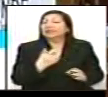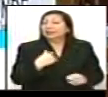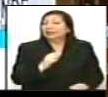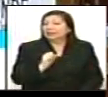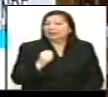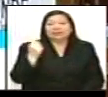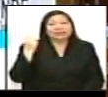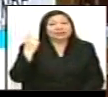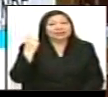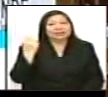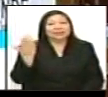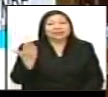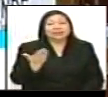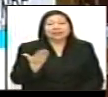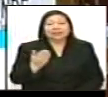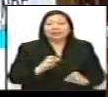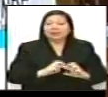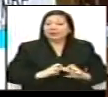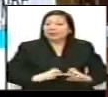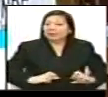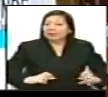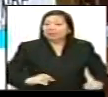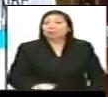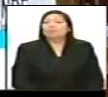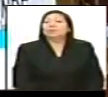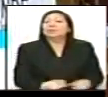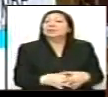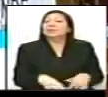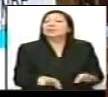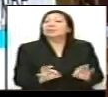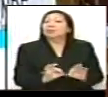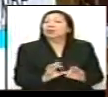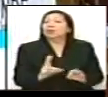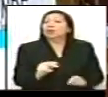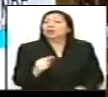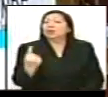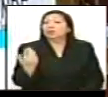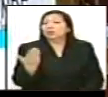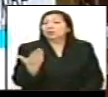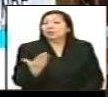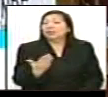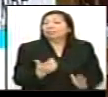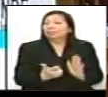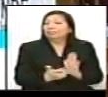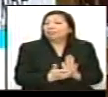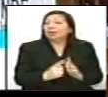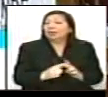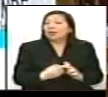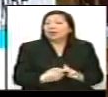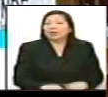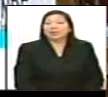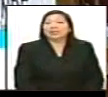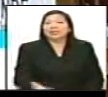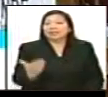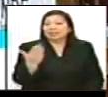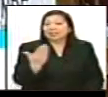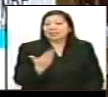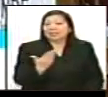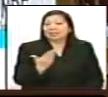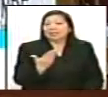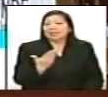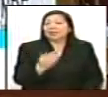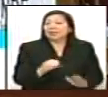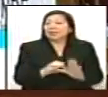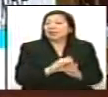entendemos que en el Parlamento es importante no solo tener una legitimidad de origen, que nos da las urnas y